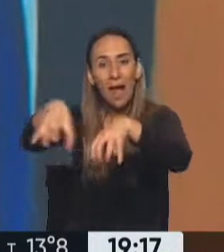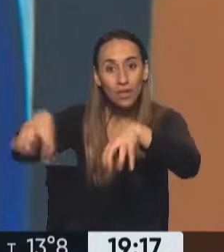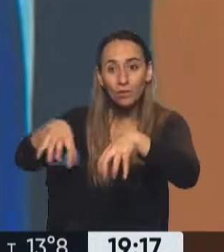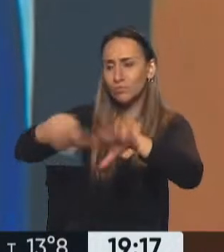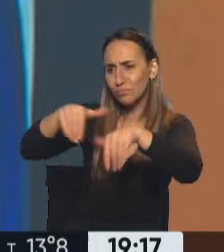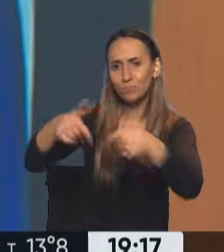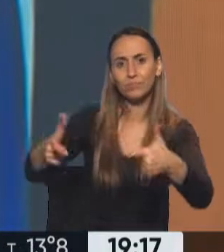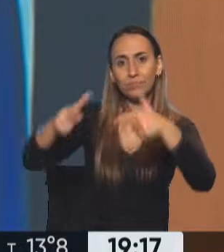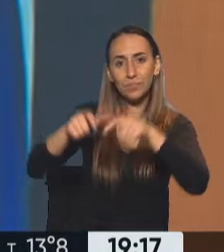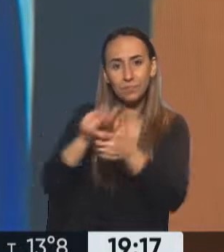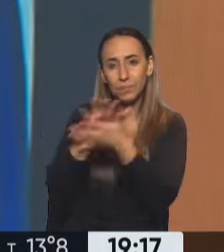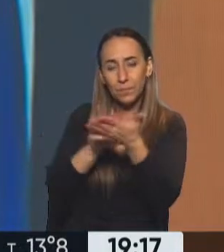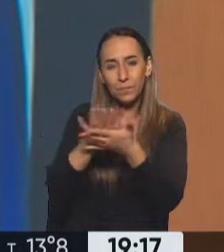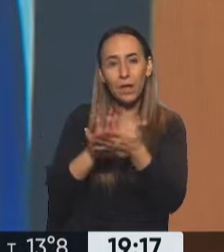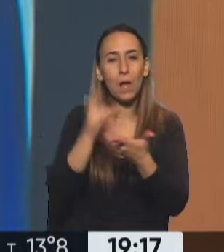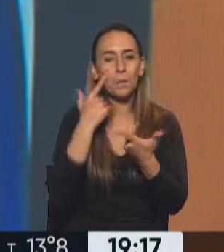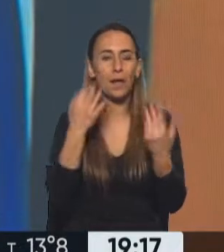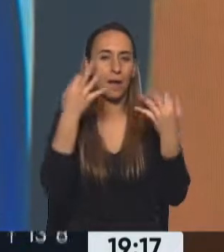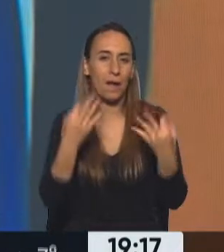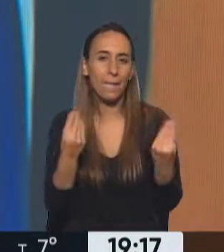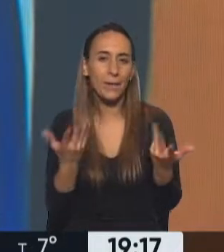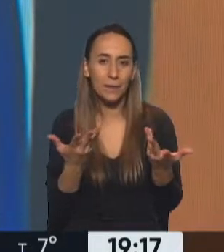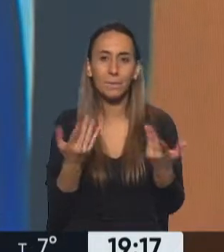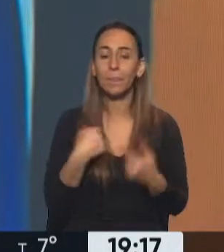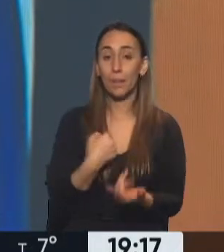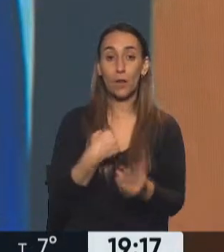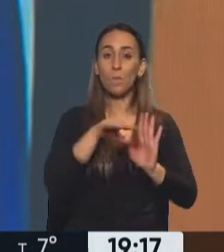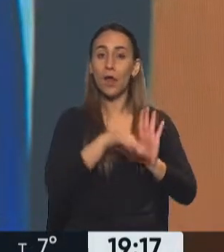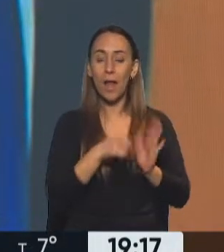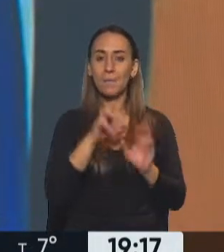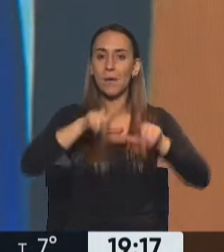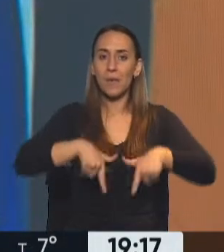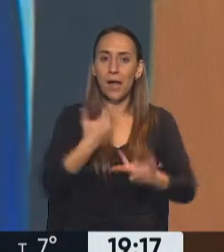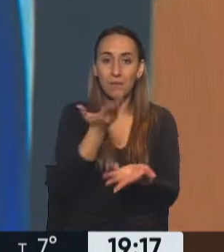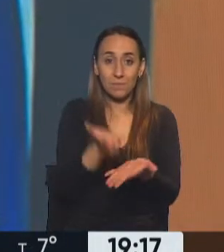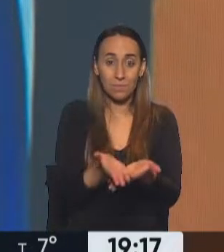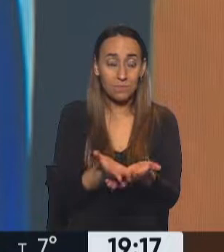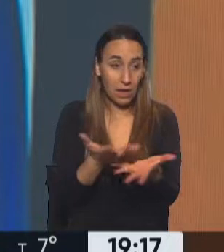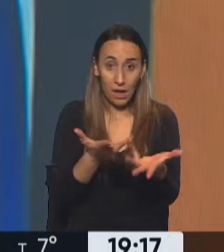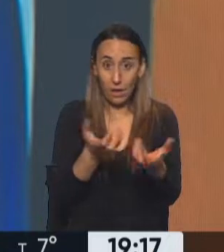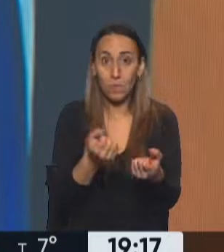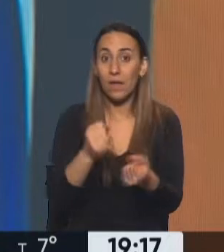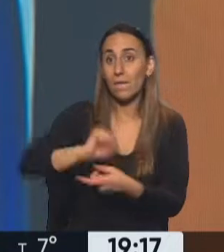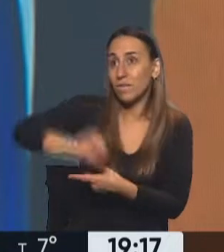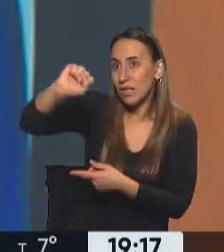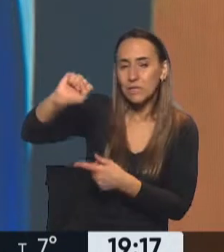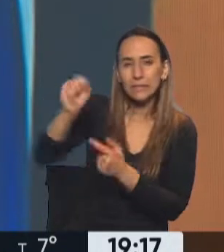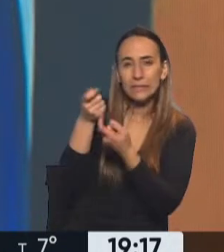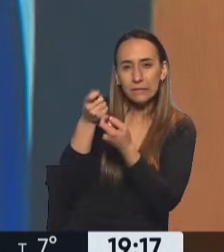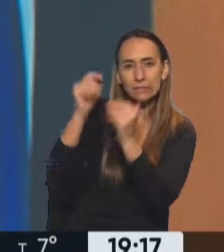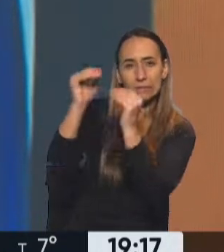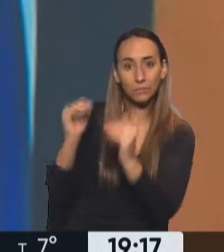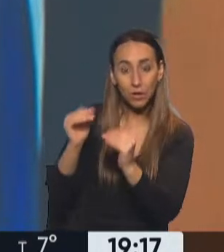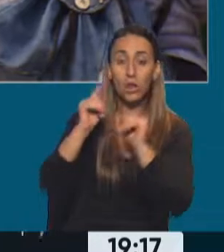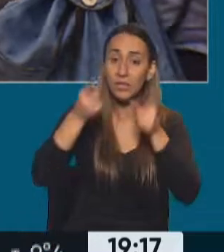¿no? Mostrar cuáles son las ramificaciones de su programa para contribuir a la baja de la inflación y sobre todo de